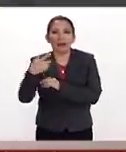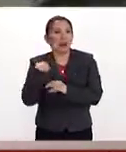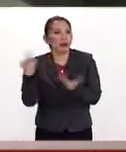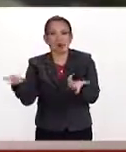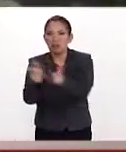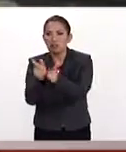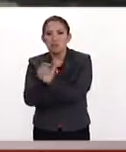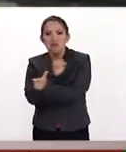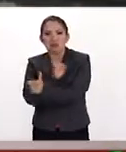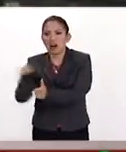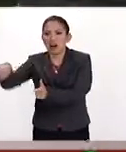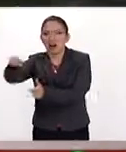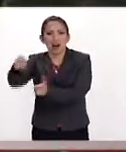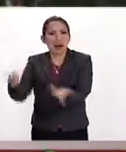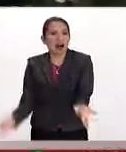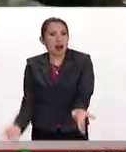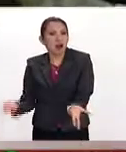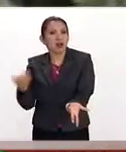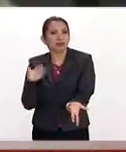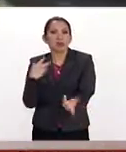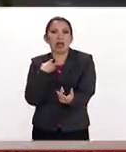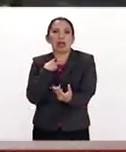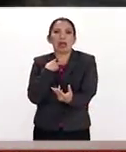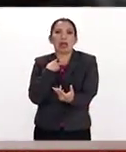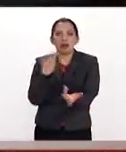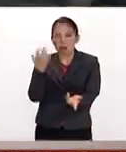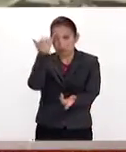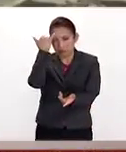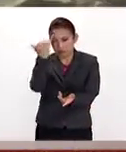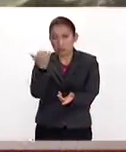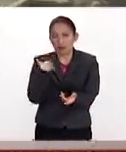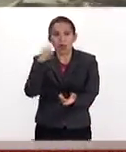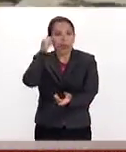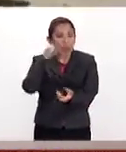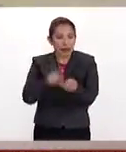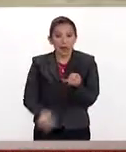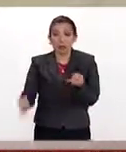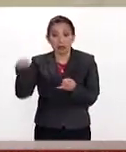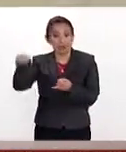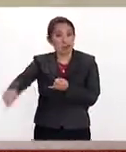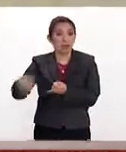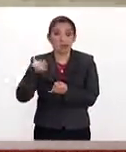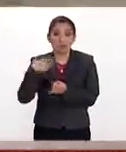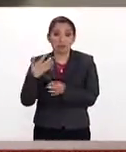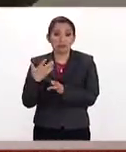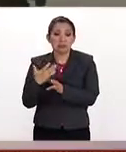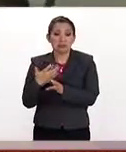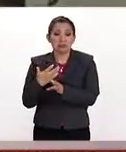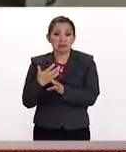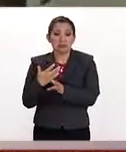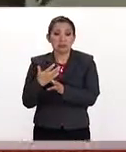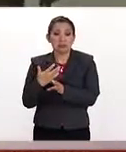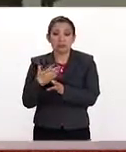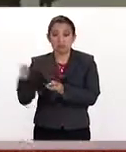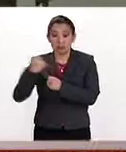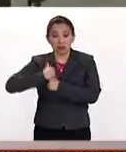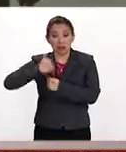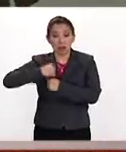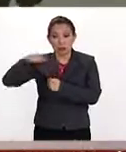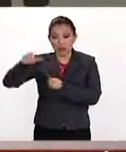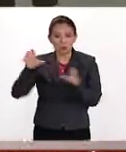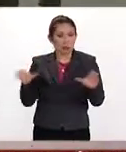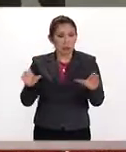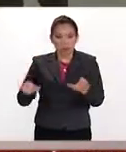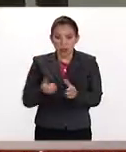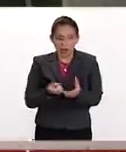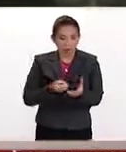de las actividades de los criminales. Pensemos en estados como Guerrero. En Guerrero incluso los soldados cuidan a la